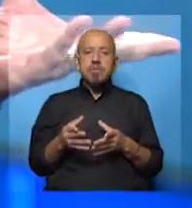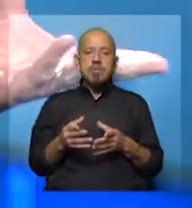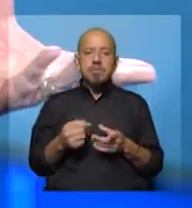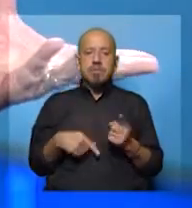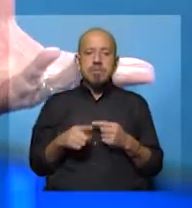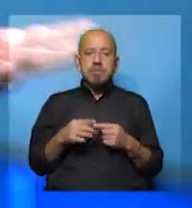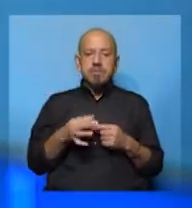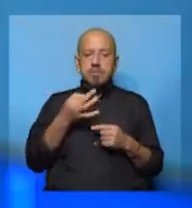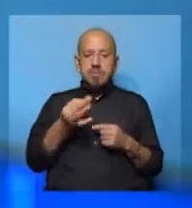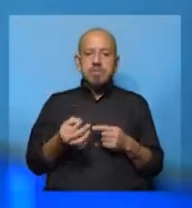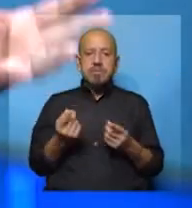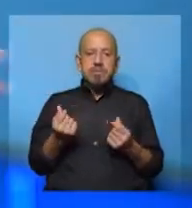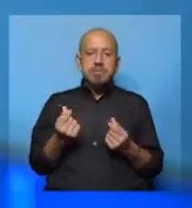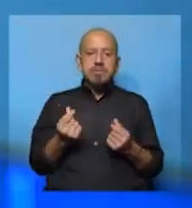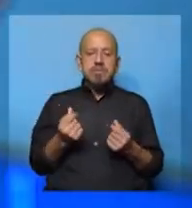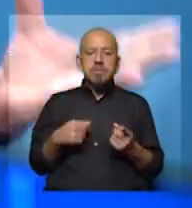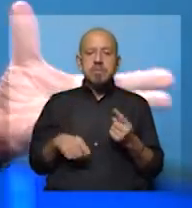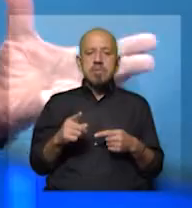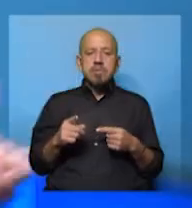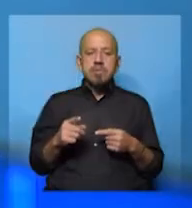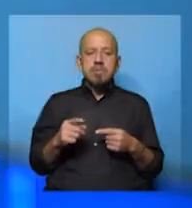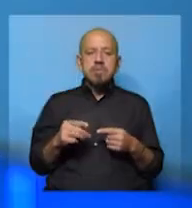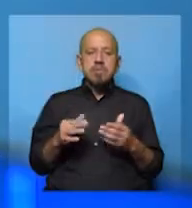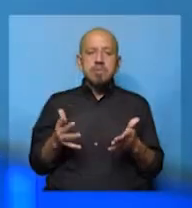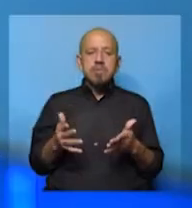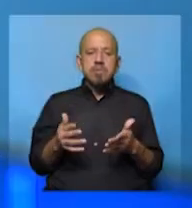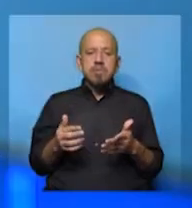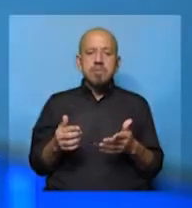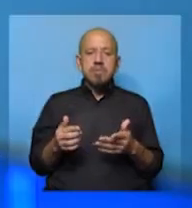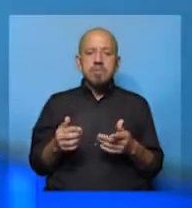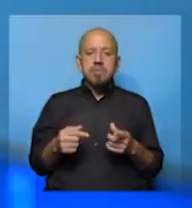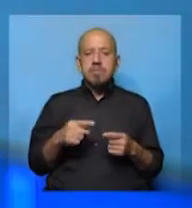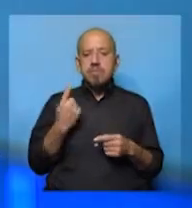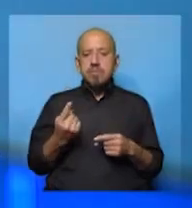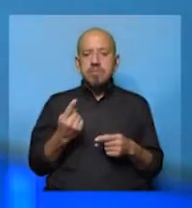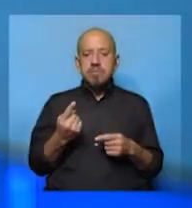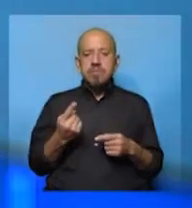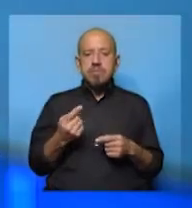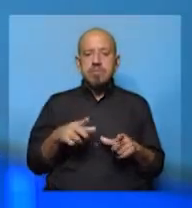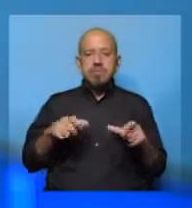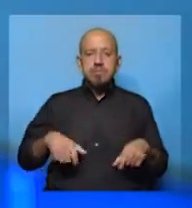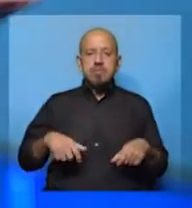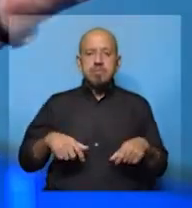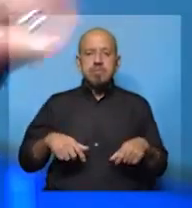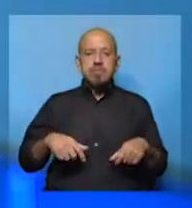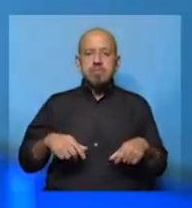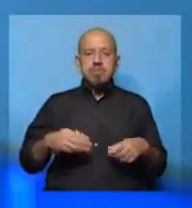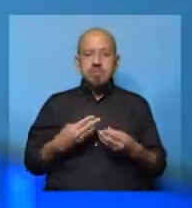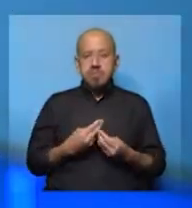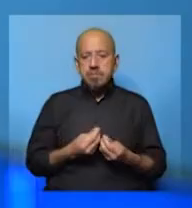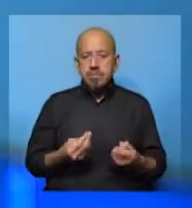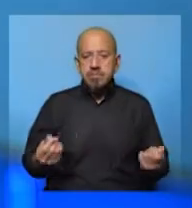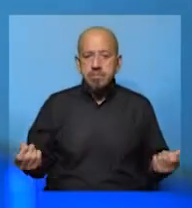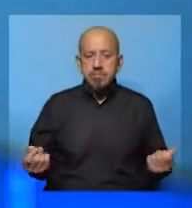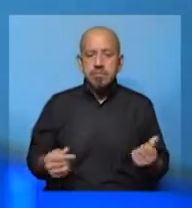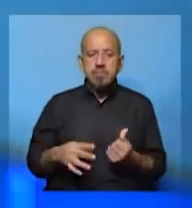habla de la plata no se habla de lo que significó la Prim cancha infantil de Baby fútbol con césped este